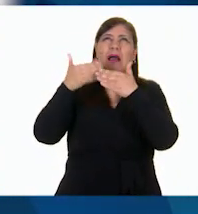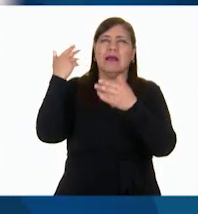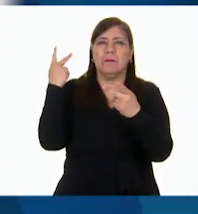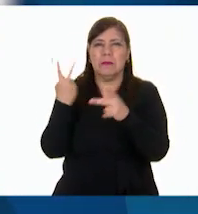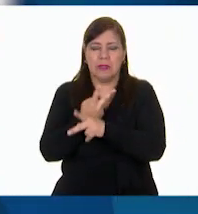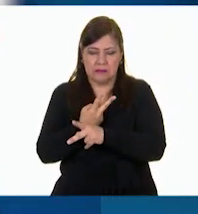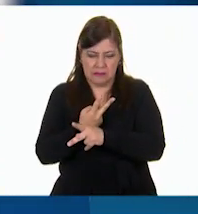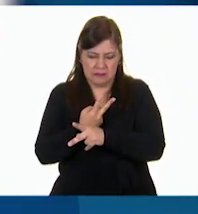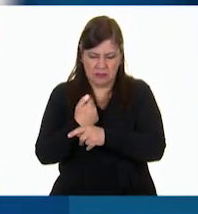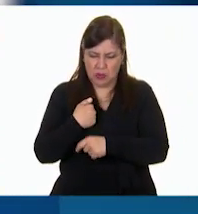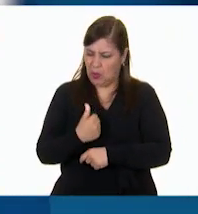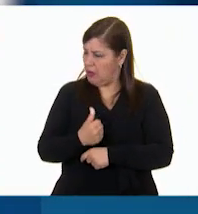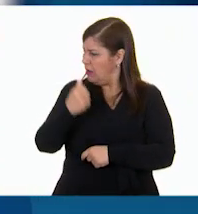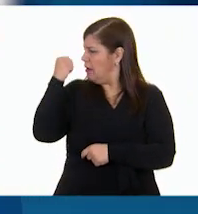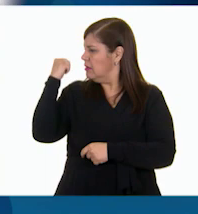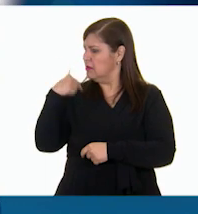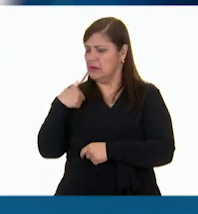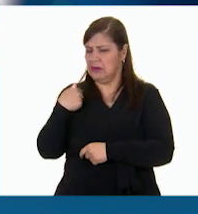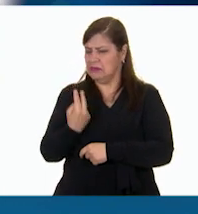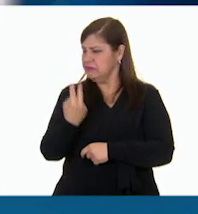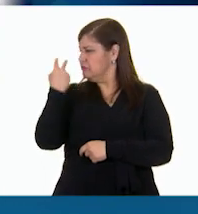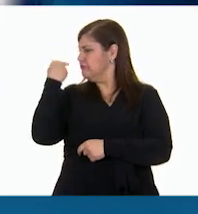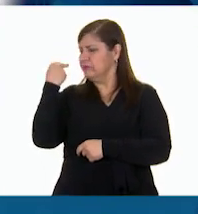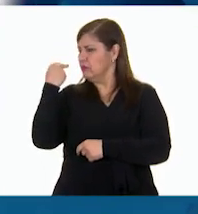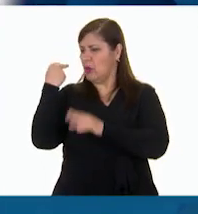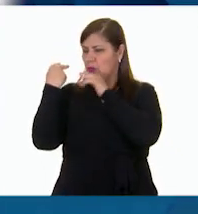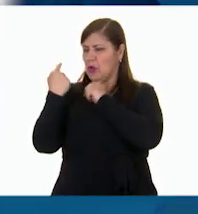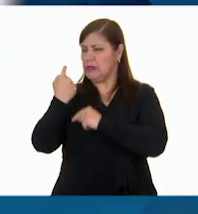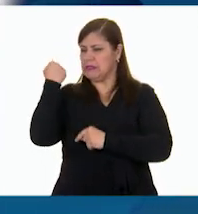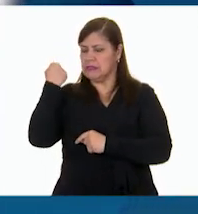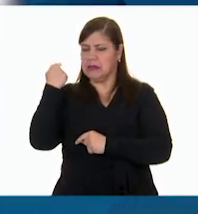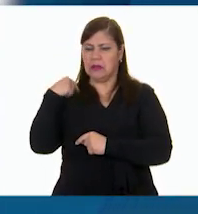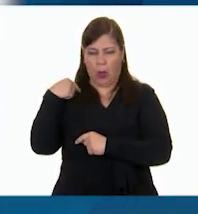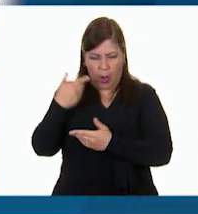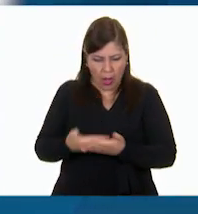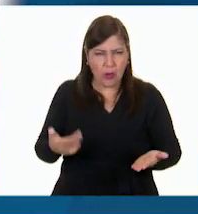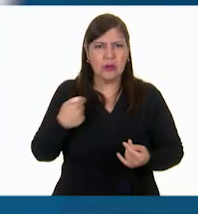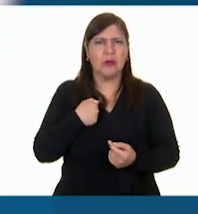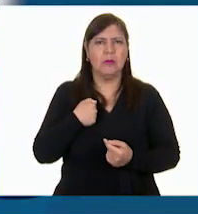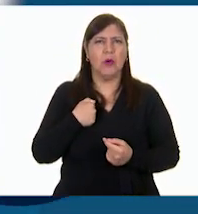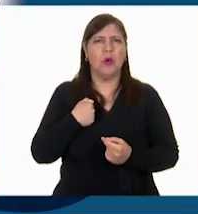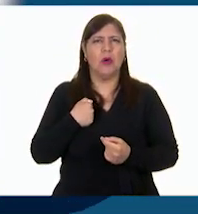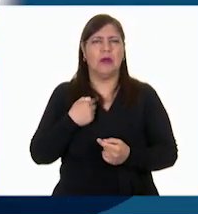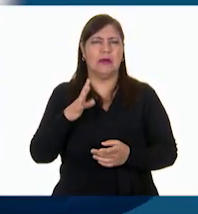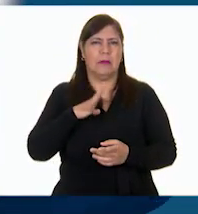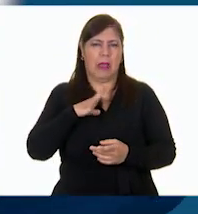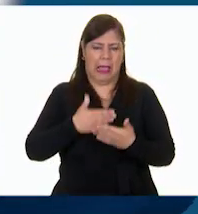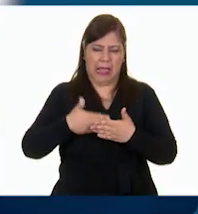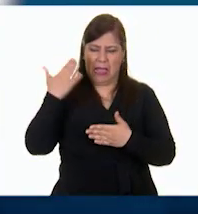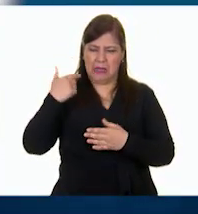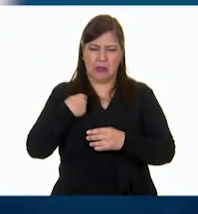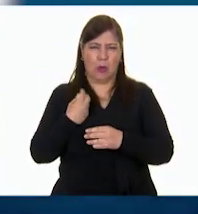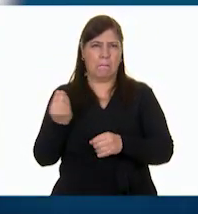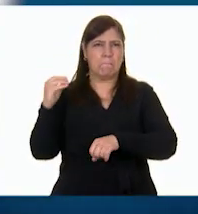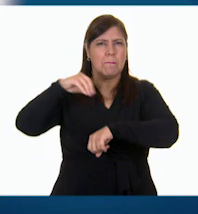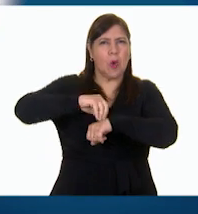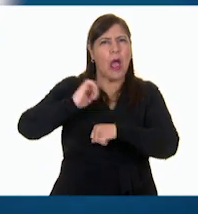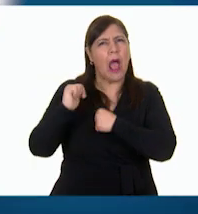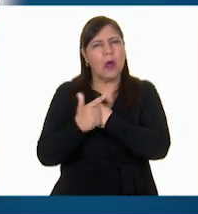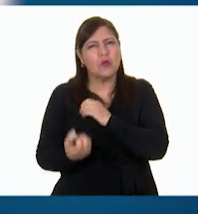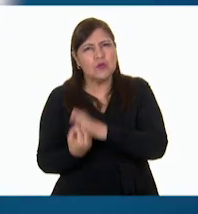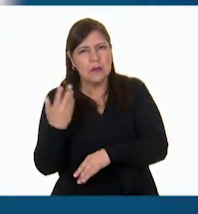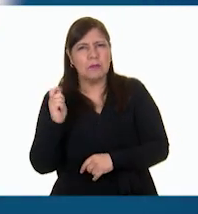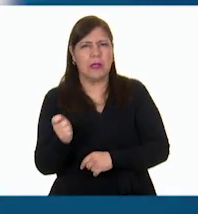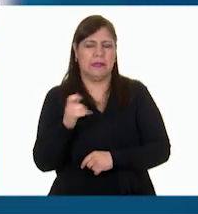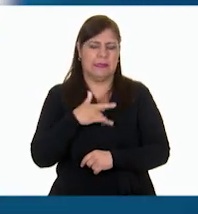si antes no estuve allí, ¿cómo puedo llegar ahora? ¿Cómo podía él introducir en el pasado un hecho nuevo? Vagamente recordó un verso